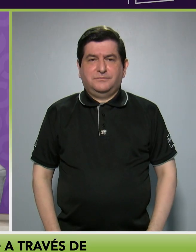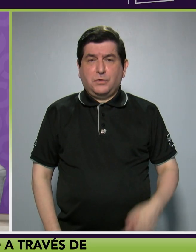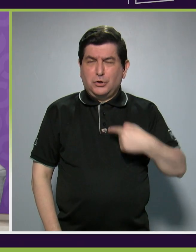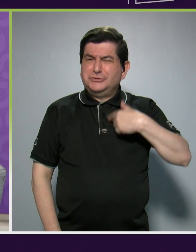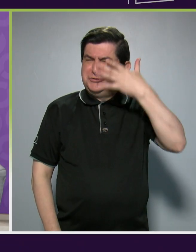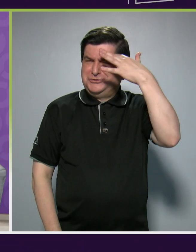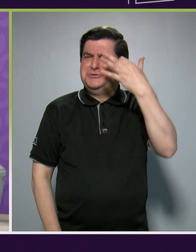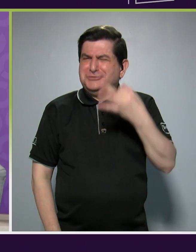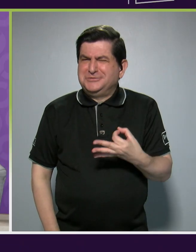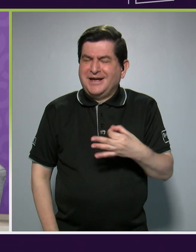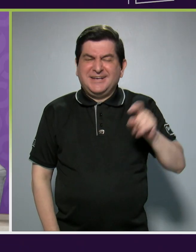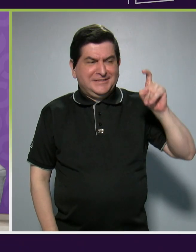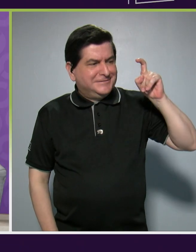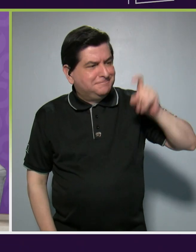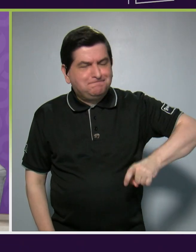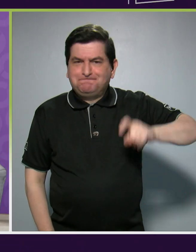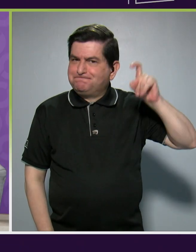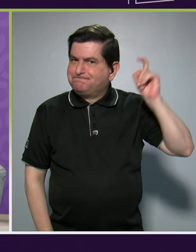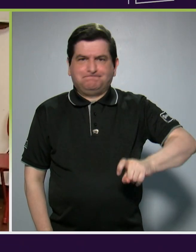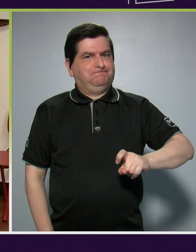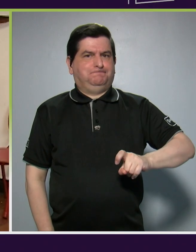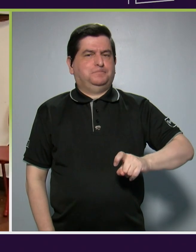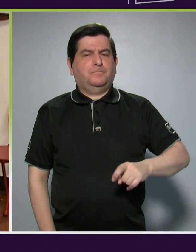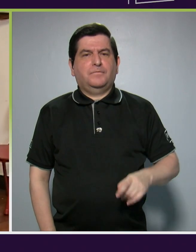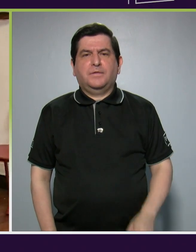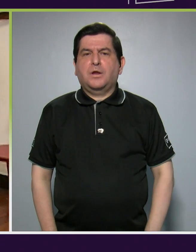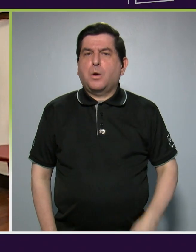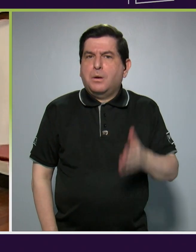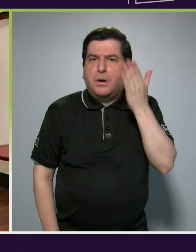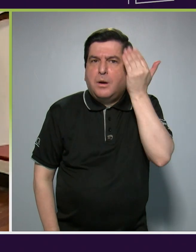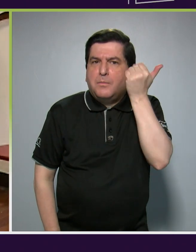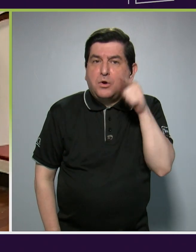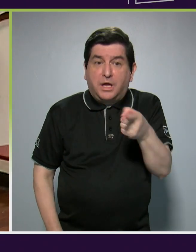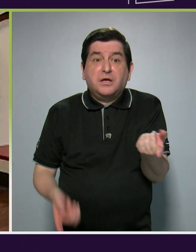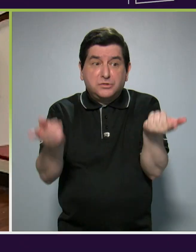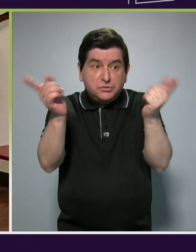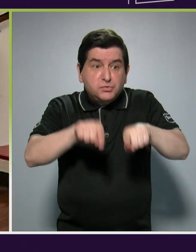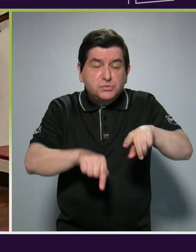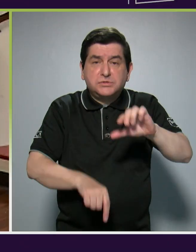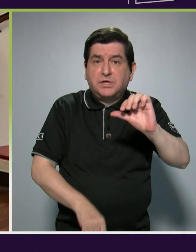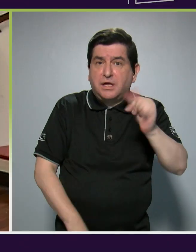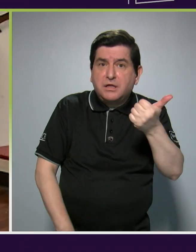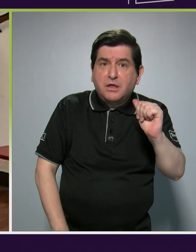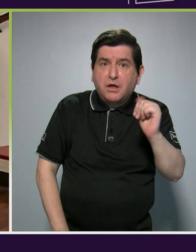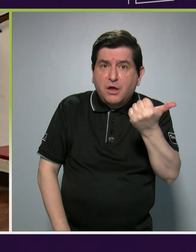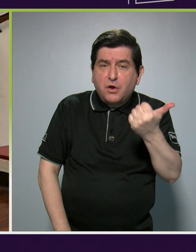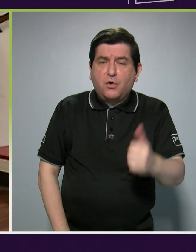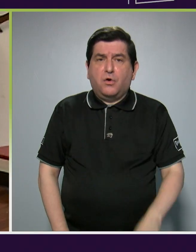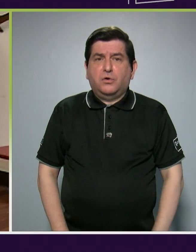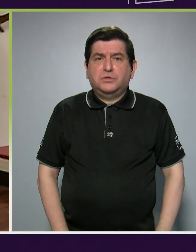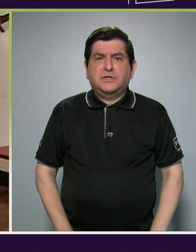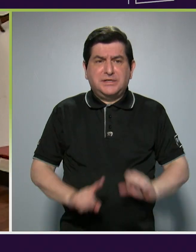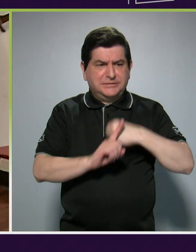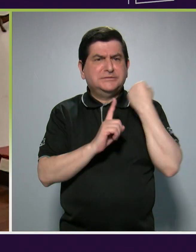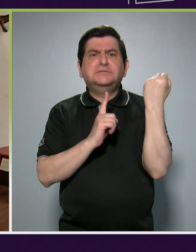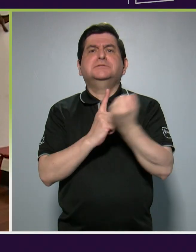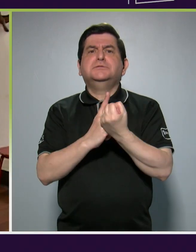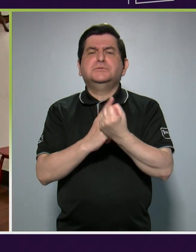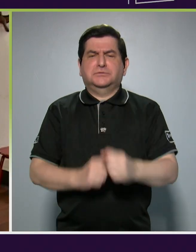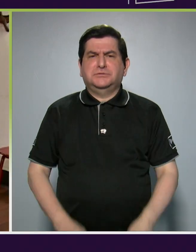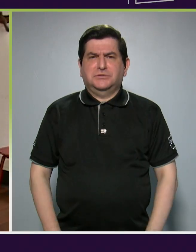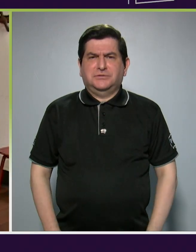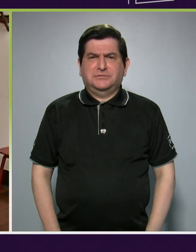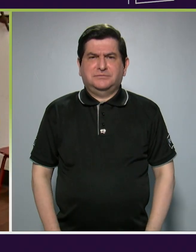creo que es muy necesario, ¿verdad?, porque justamente eso ha pasado con con otros aspectos que hay, o